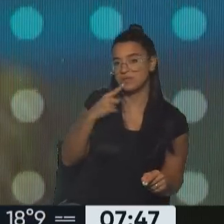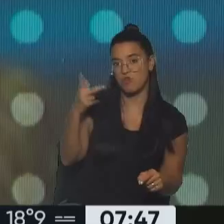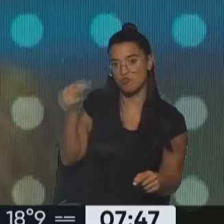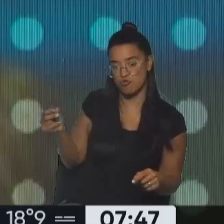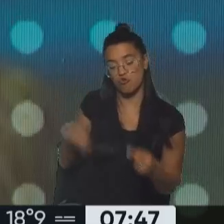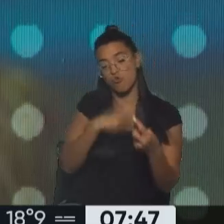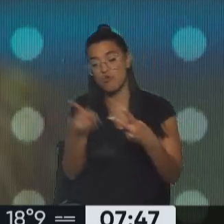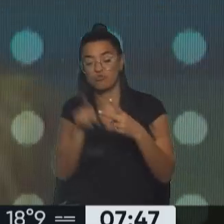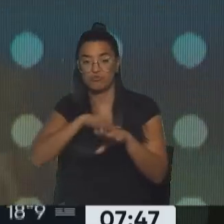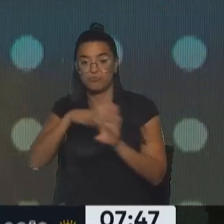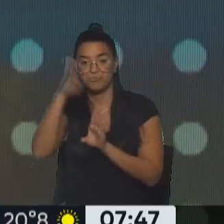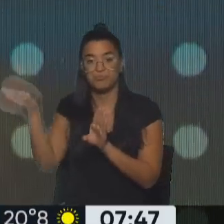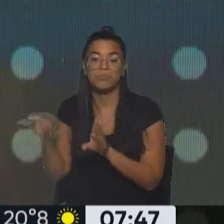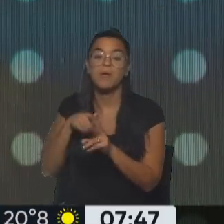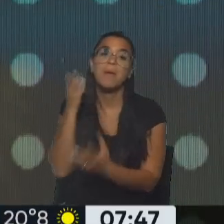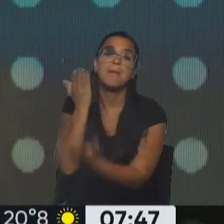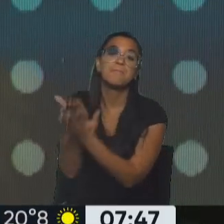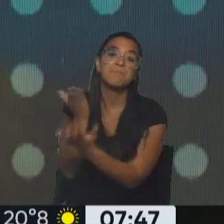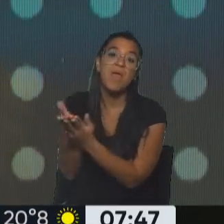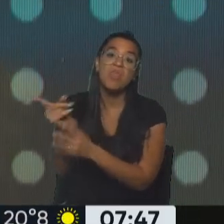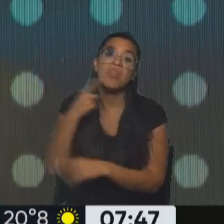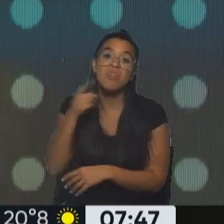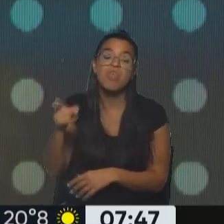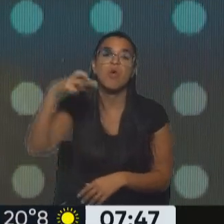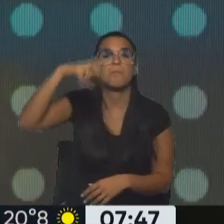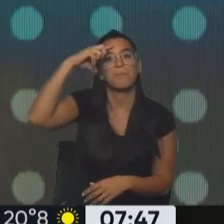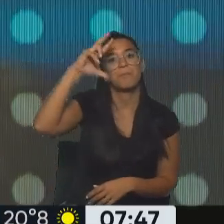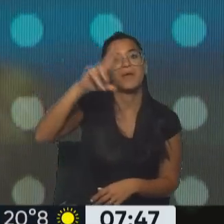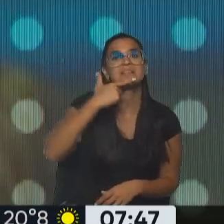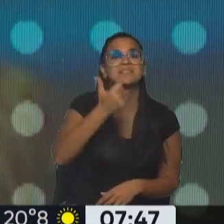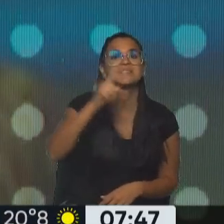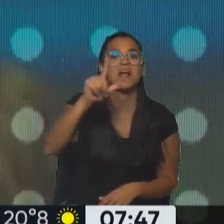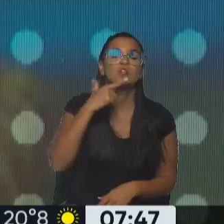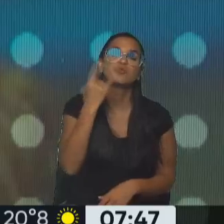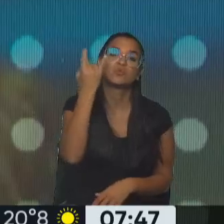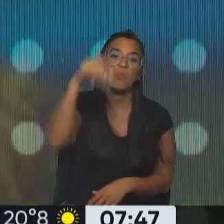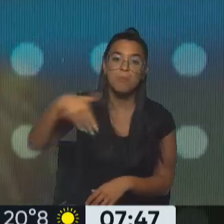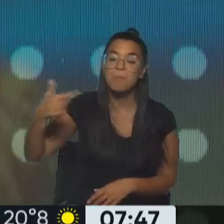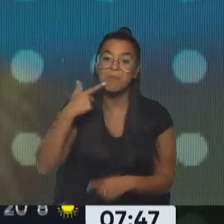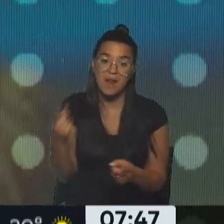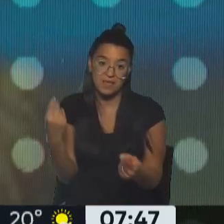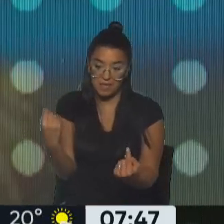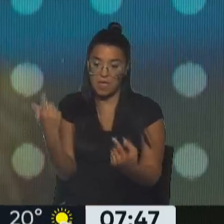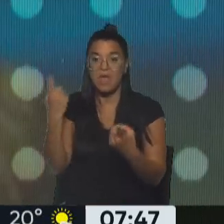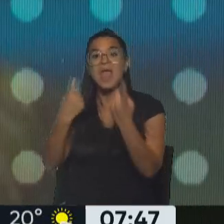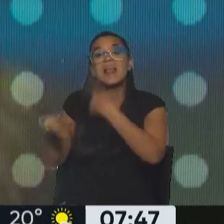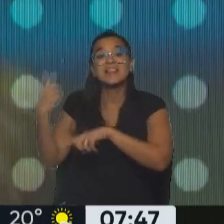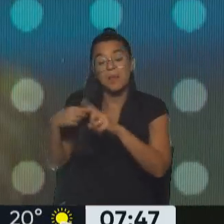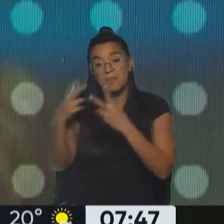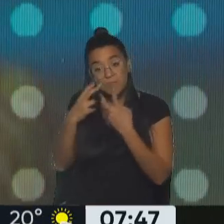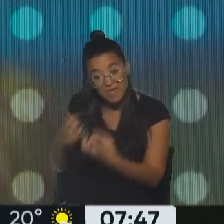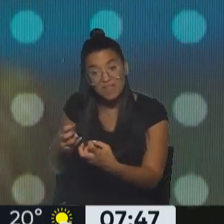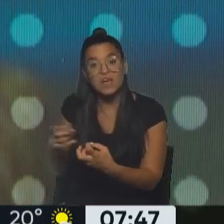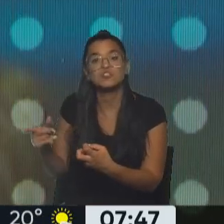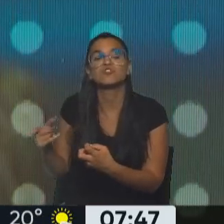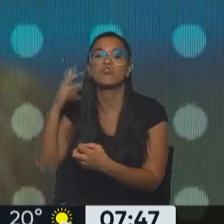otra instancia es un pedido de per saltum que hizo el propio juez para que la causa tramite directamente